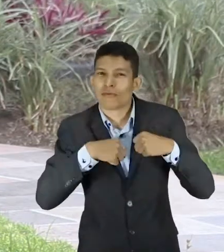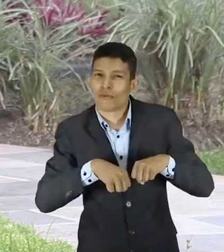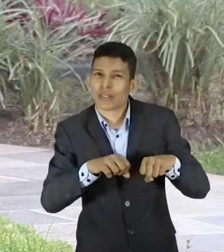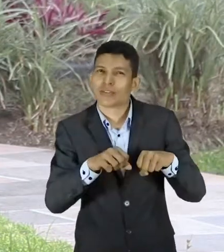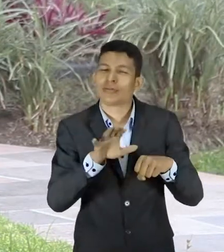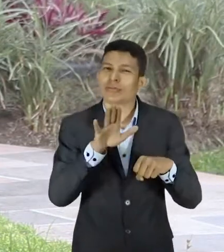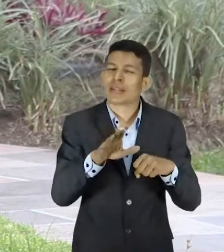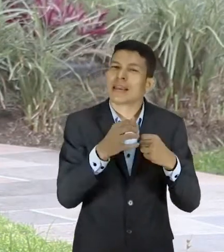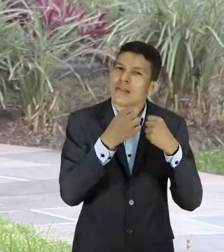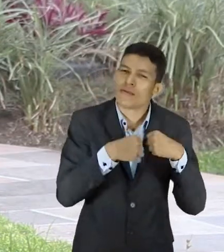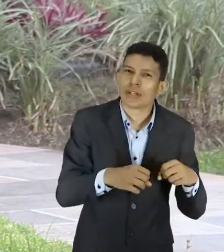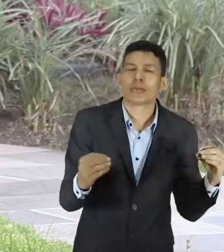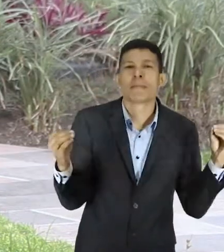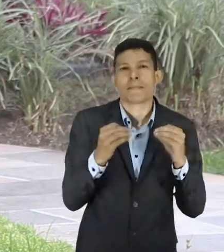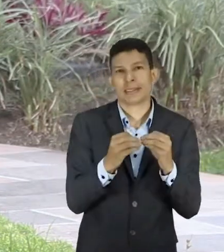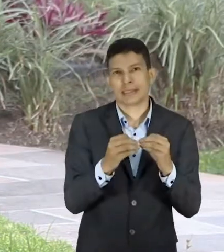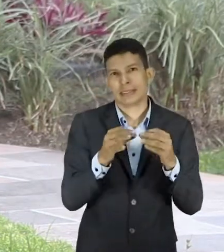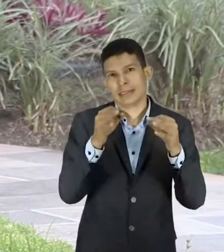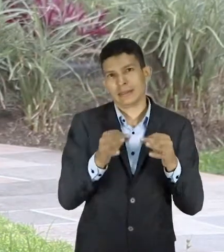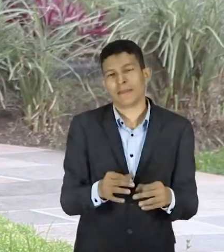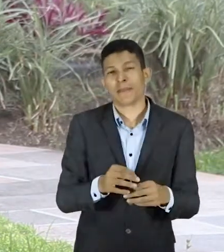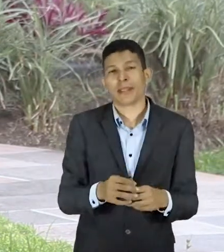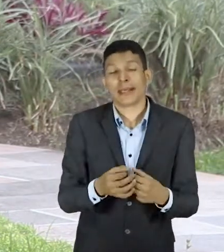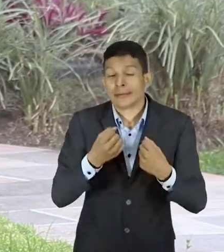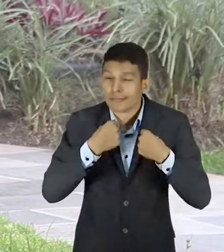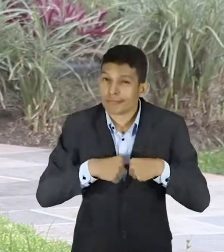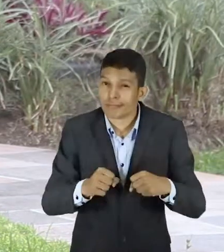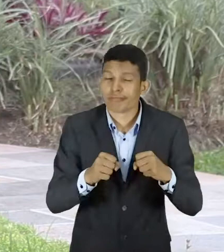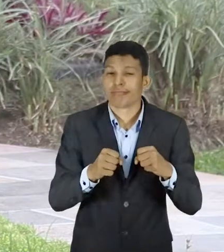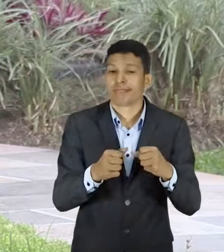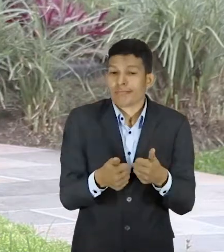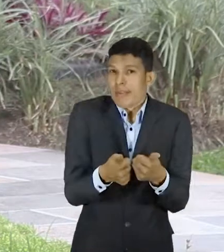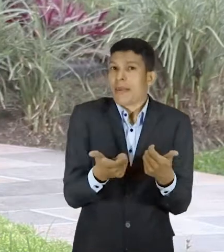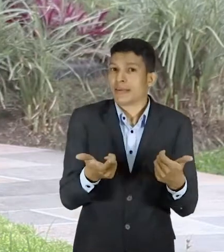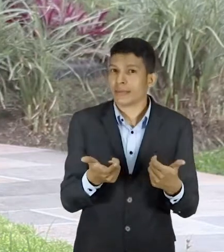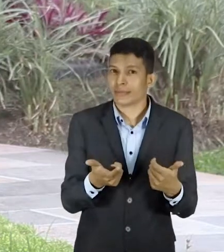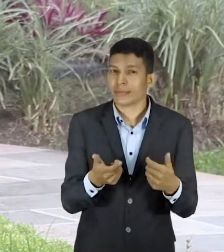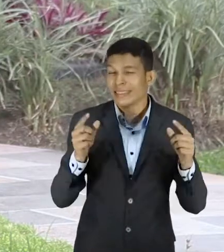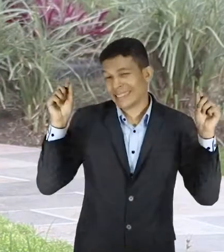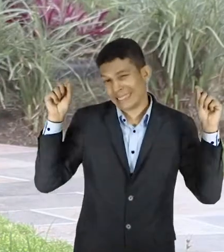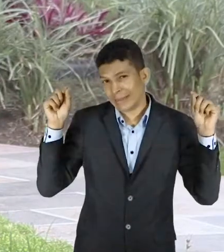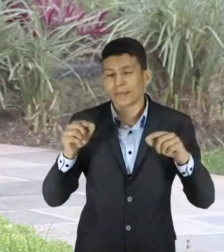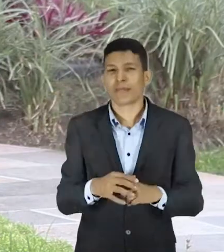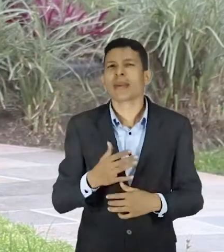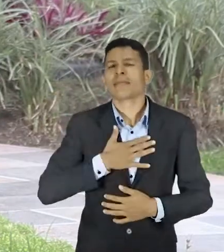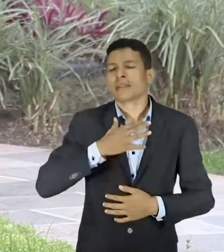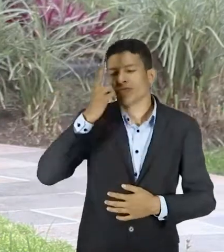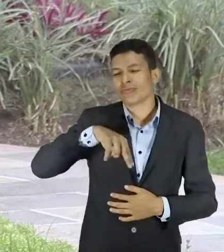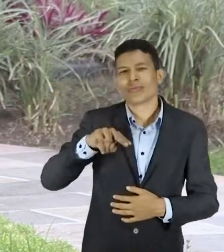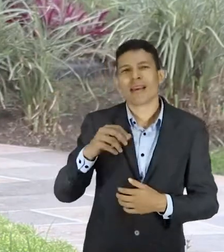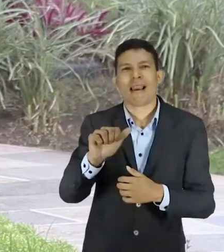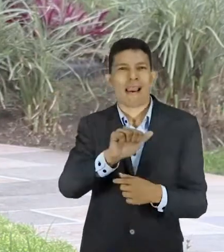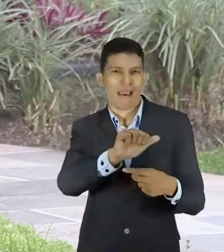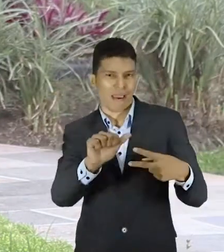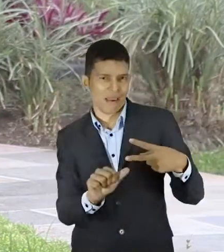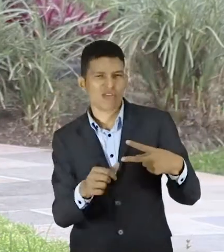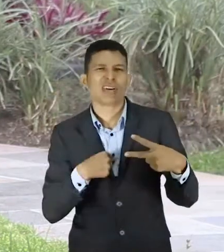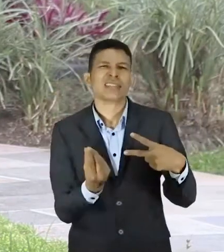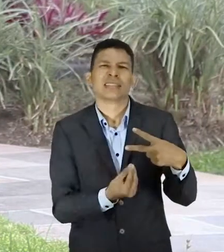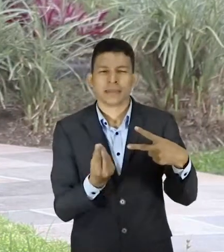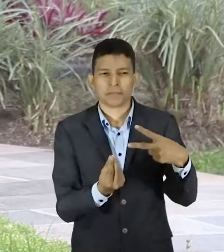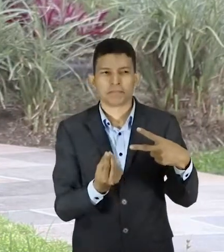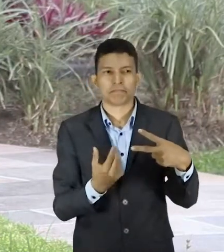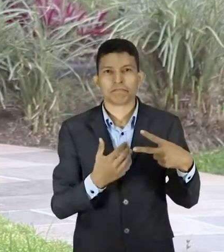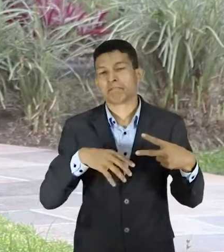tratar de hacer tu mayor esfuerzo y tratar de estar bien, ¿no? Entre comillas. ¿Qué hacía yo con mis hijas?